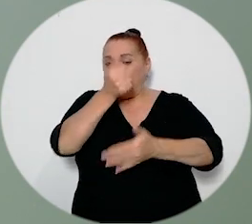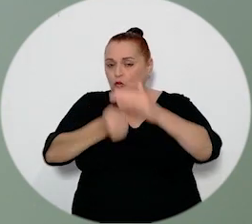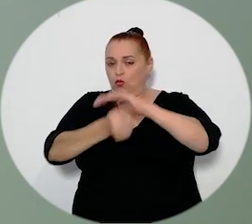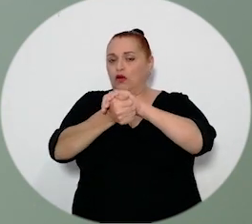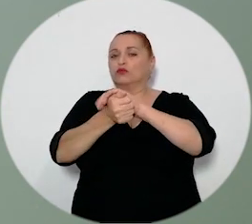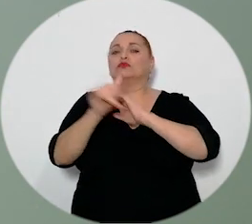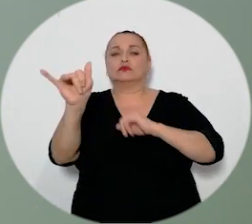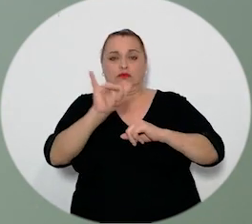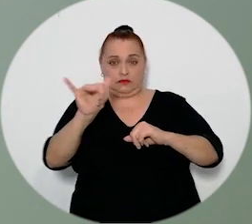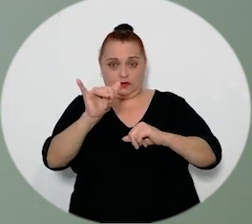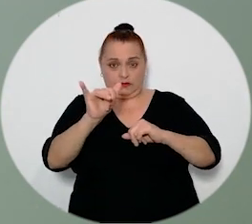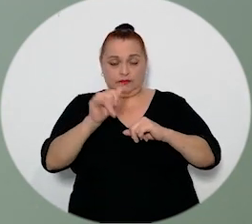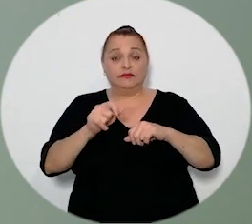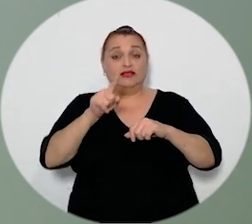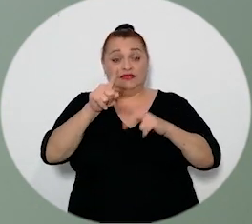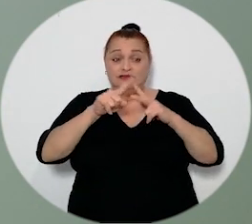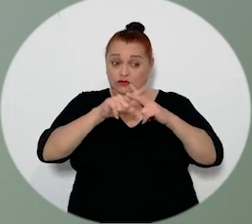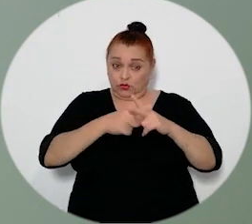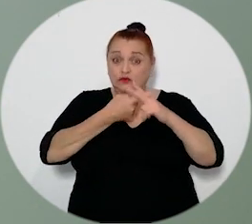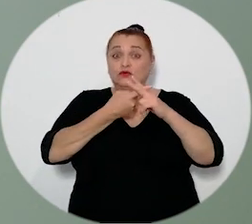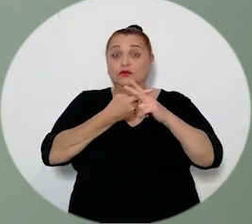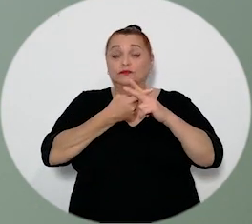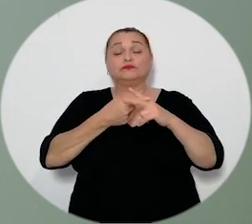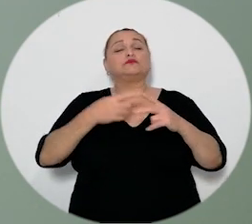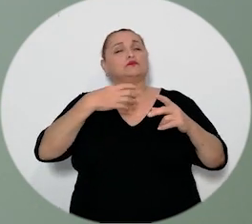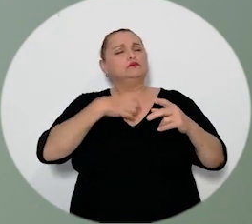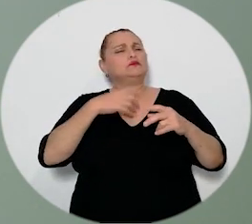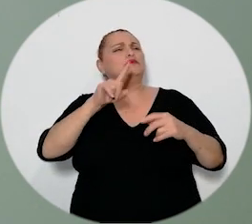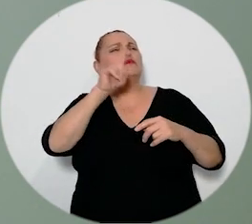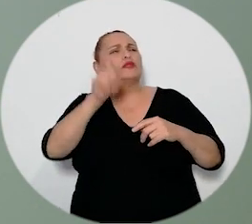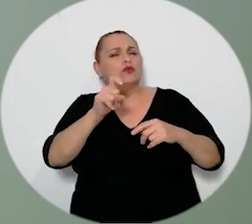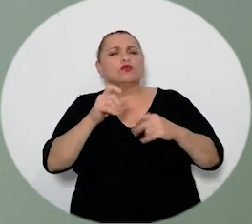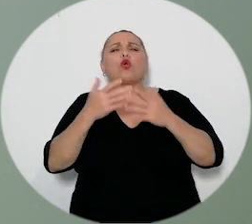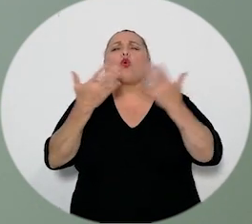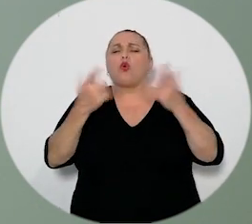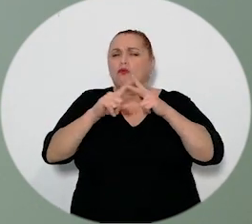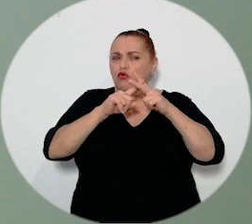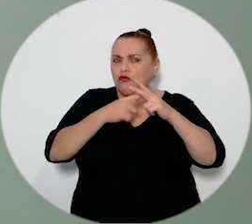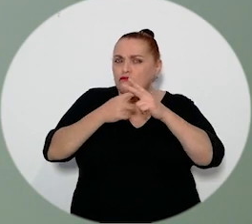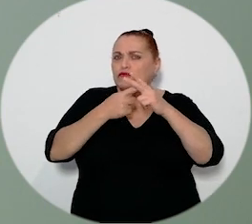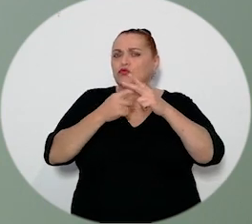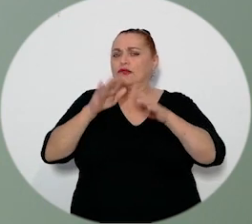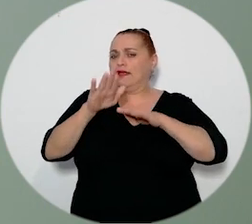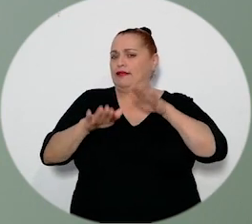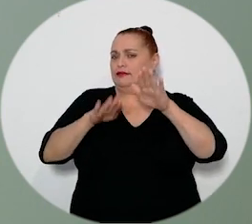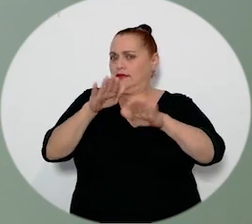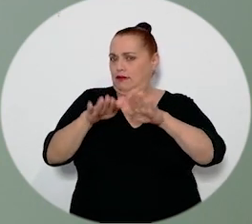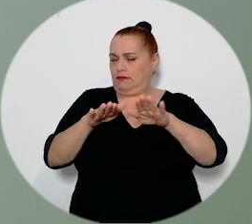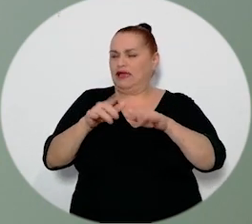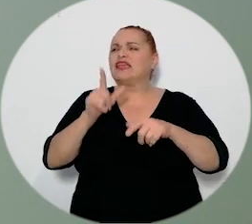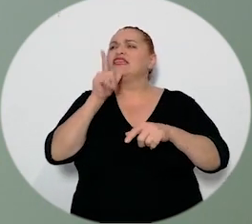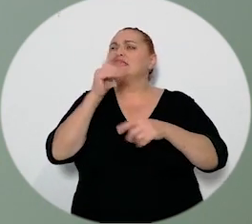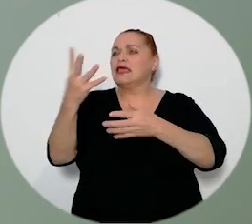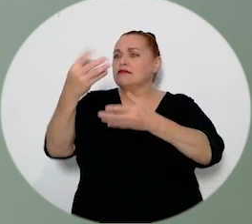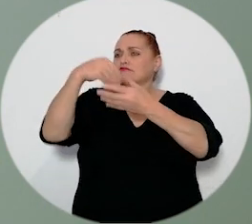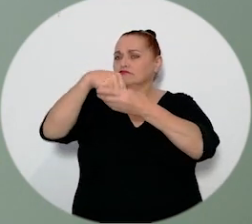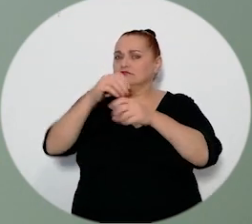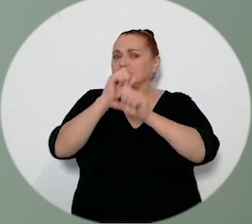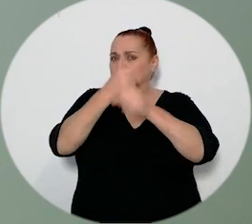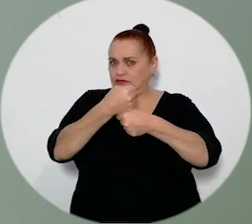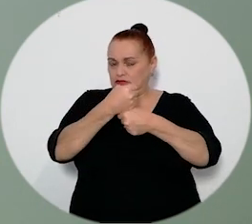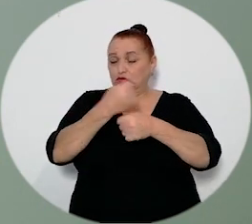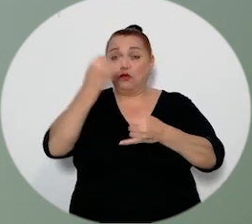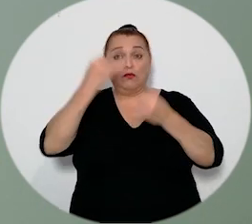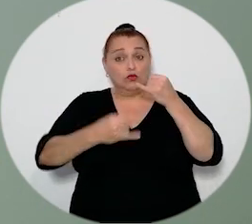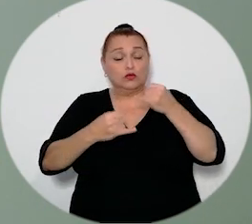resguardo. Hecha esta introducción, lo propio es preguntarse cómo se configura la etapa escrutadora, quiénes intervienen en su realización